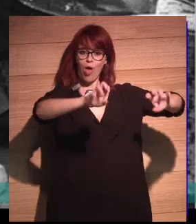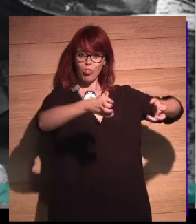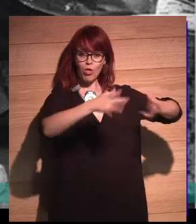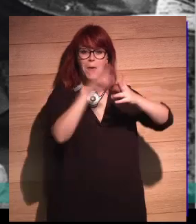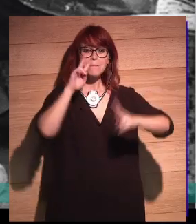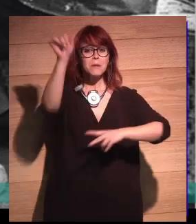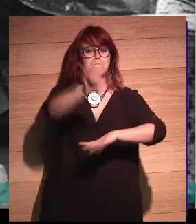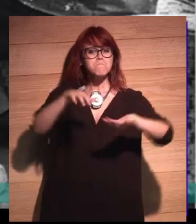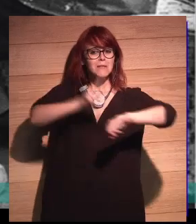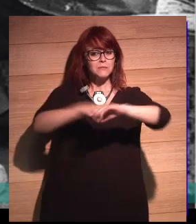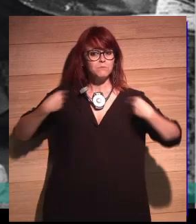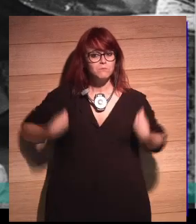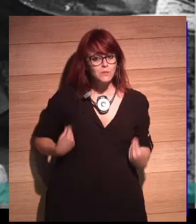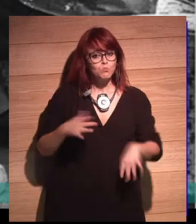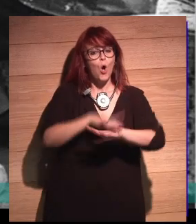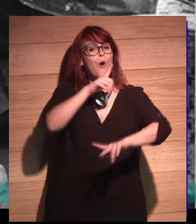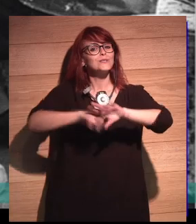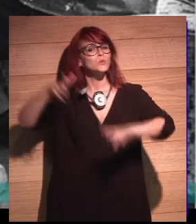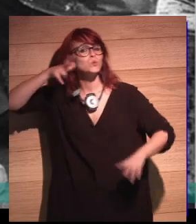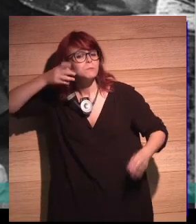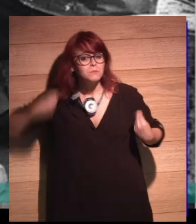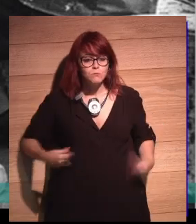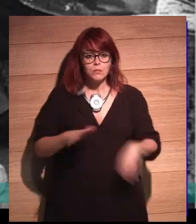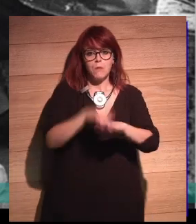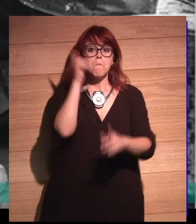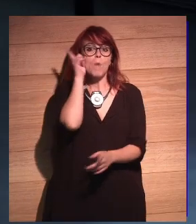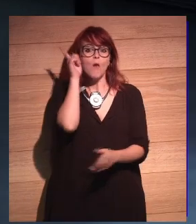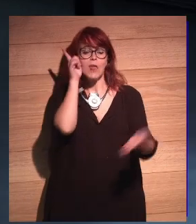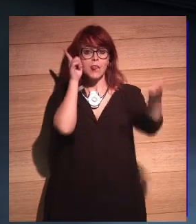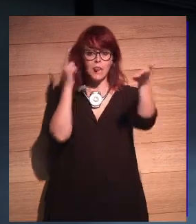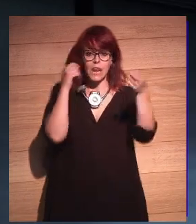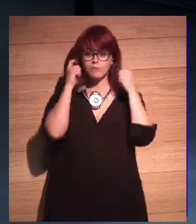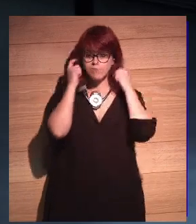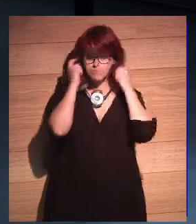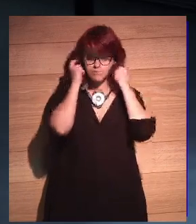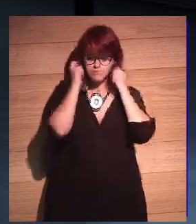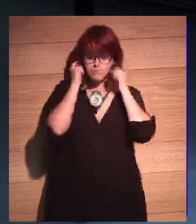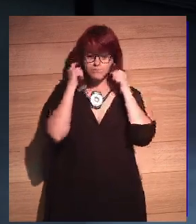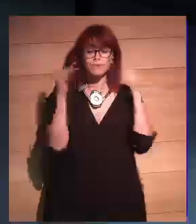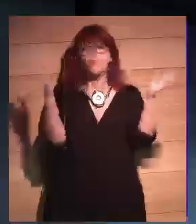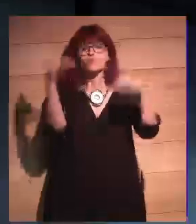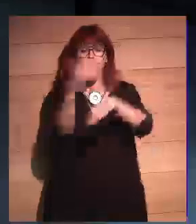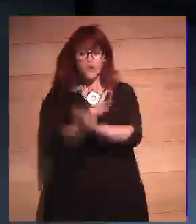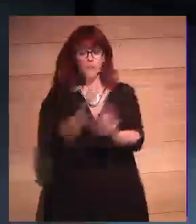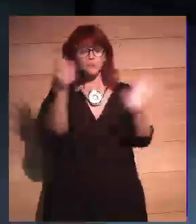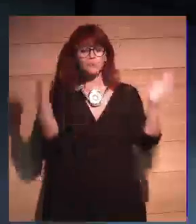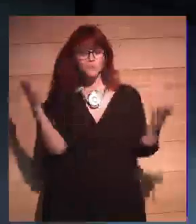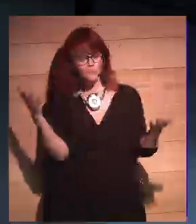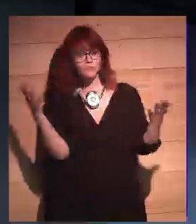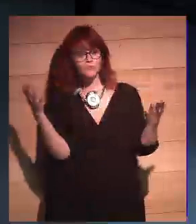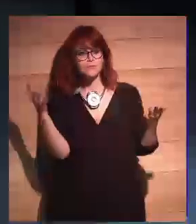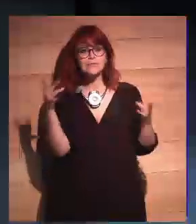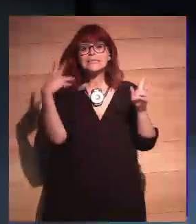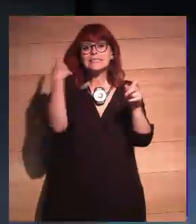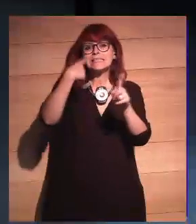viendo exactamente lo mismo, escuchando exactamente lo mismo, nadie tiene un teléfono móvil en la mano. Entonces, este tipo de cosas,